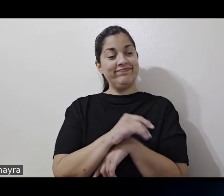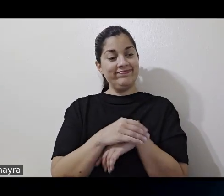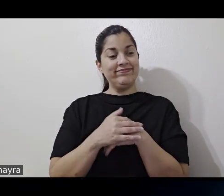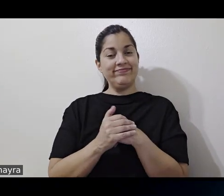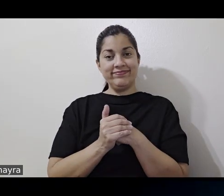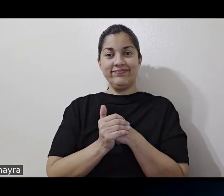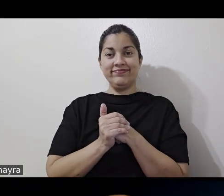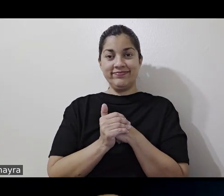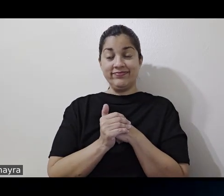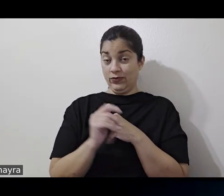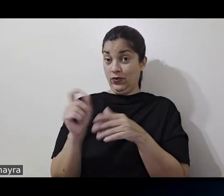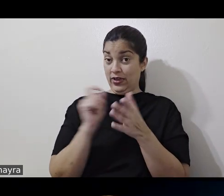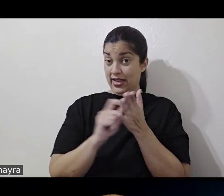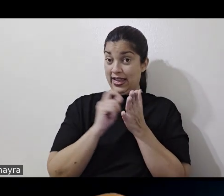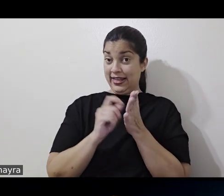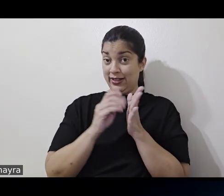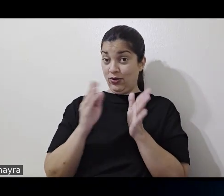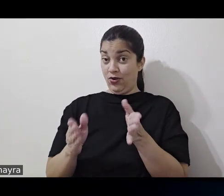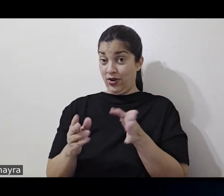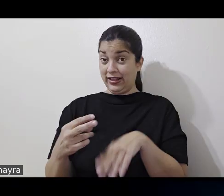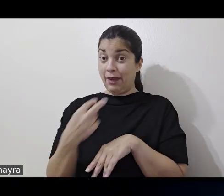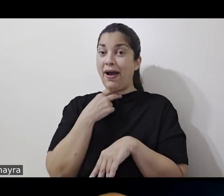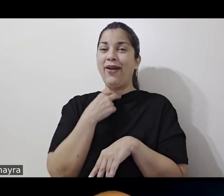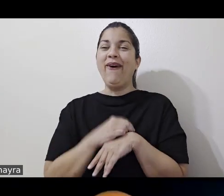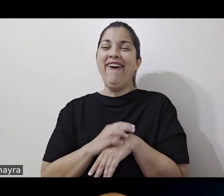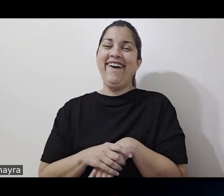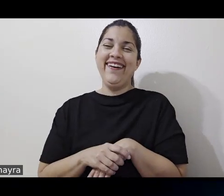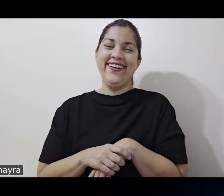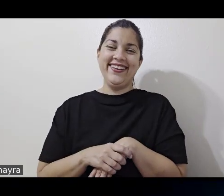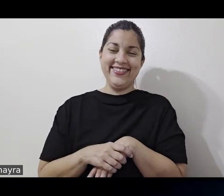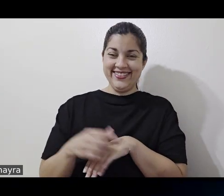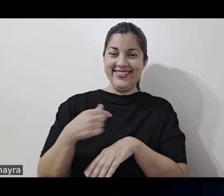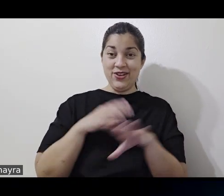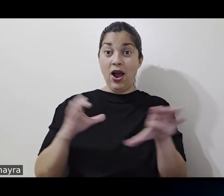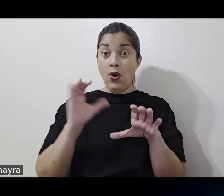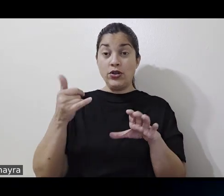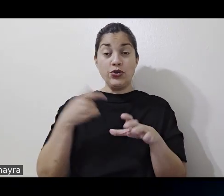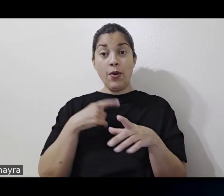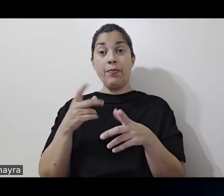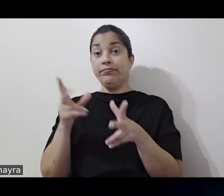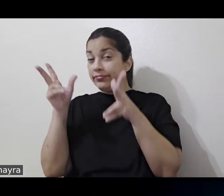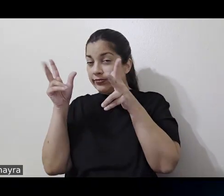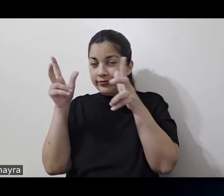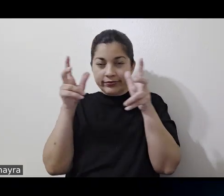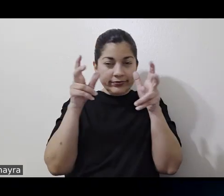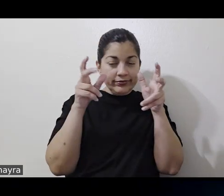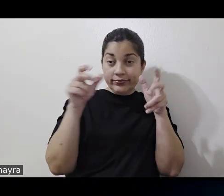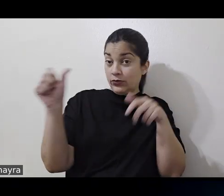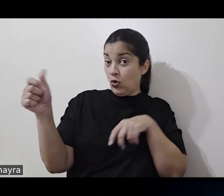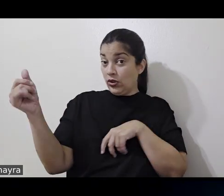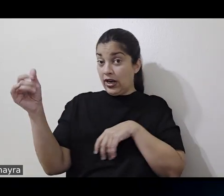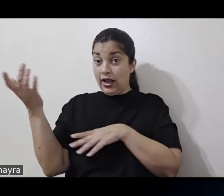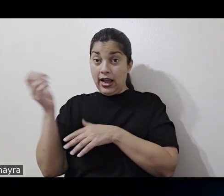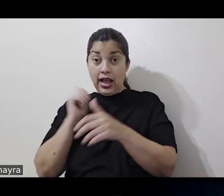es un escritor atrapado. Pues entonces lo que yo hago es eso, me nutro de las otras artes y digo, mira, esto